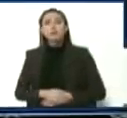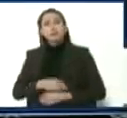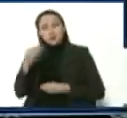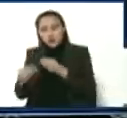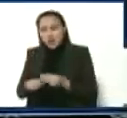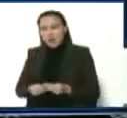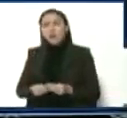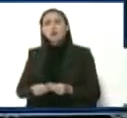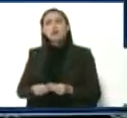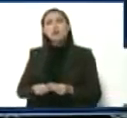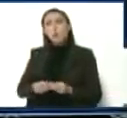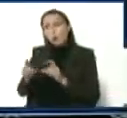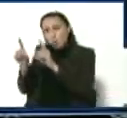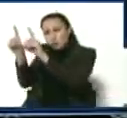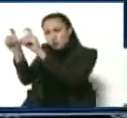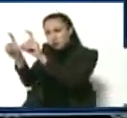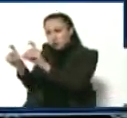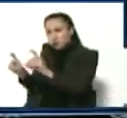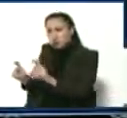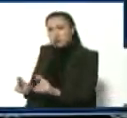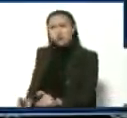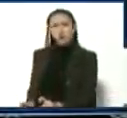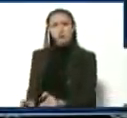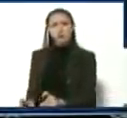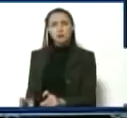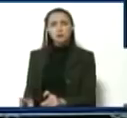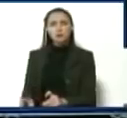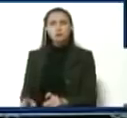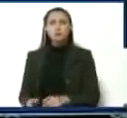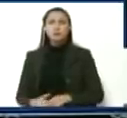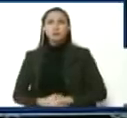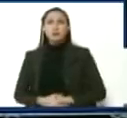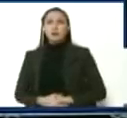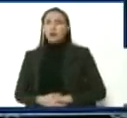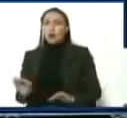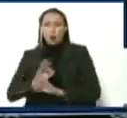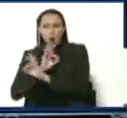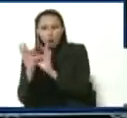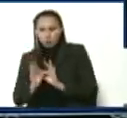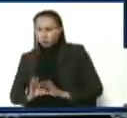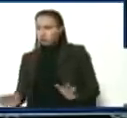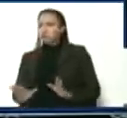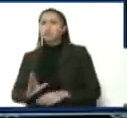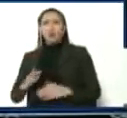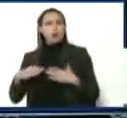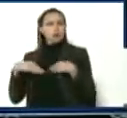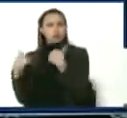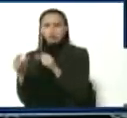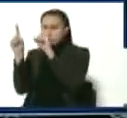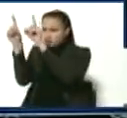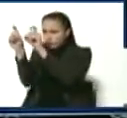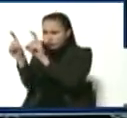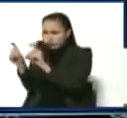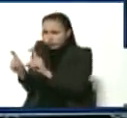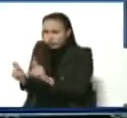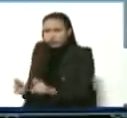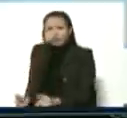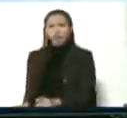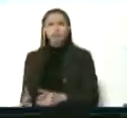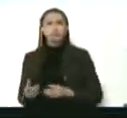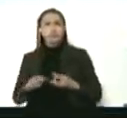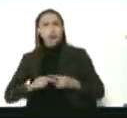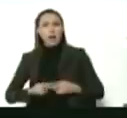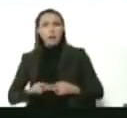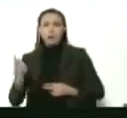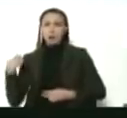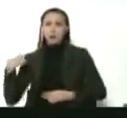diagnóstico telemático, pues, tipo telemedicina. Se les hizo un diagnóstico a través de las herramientas que